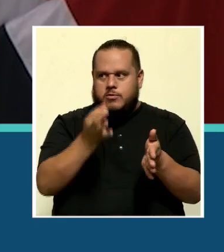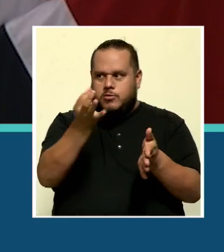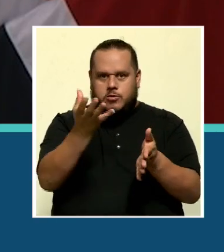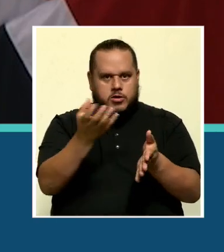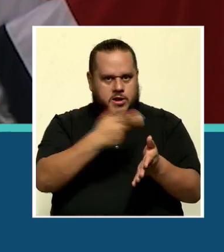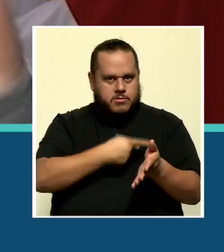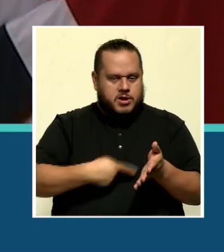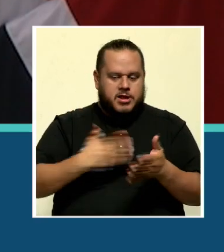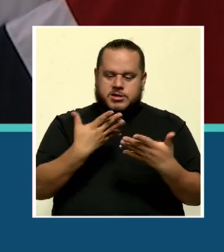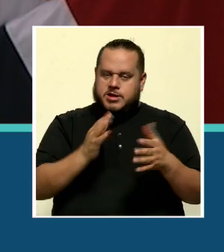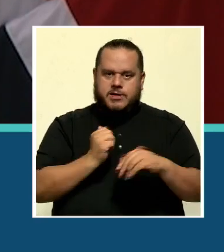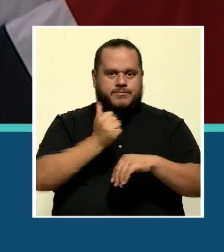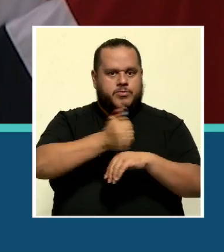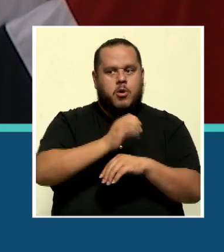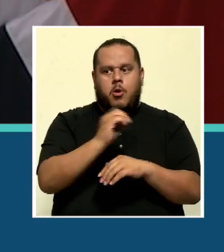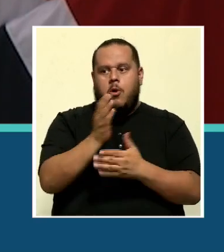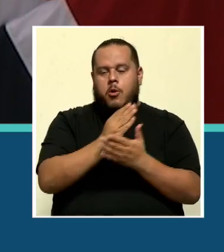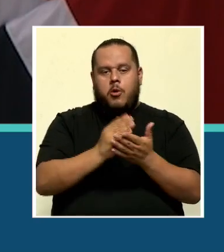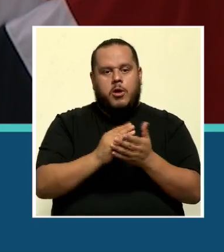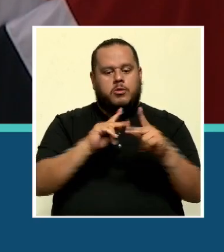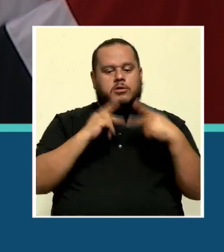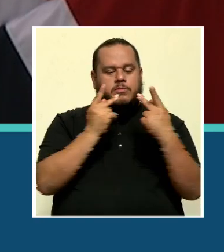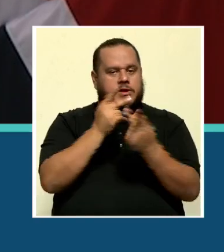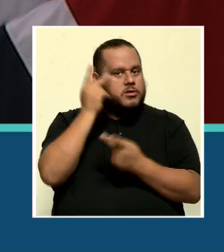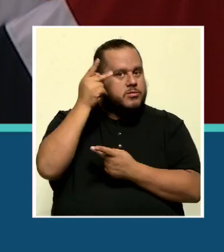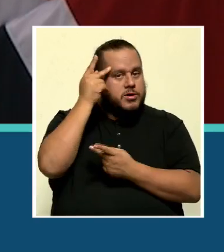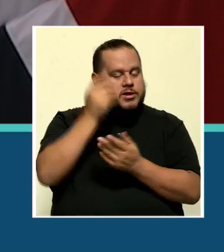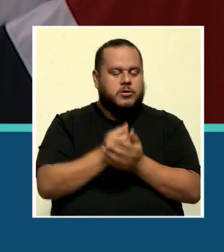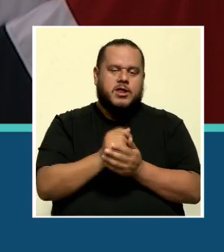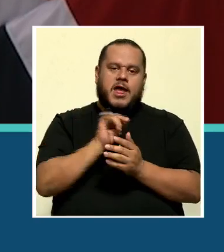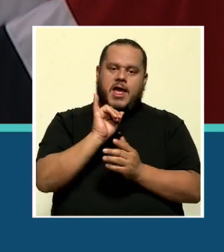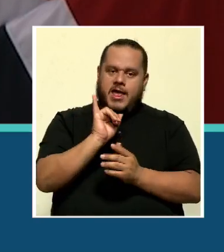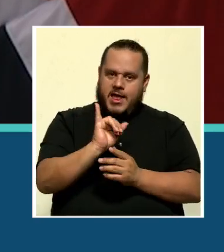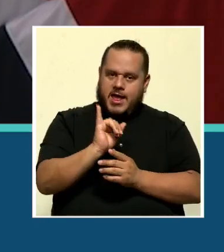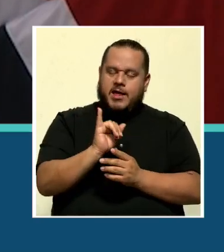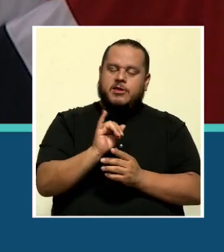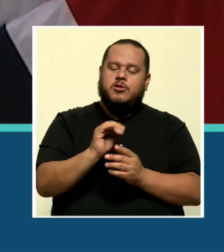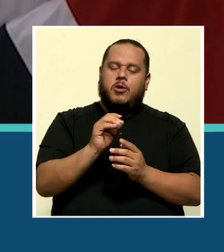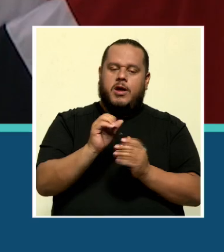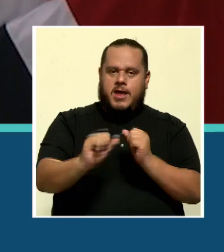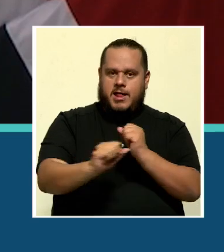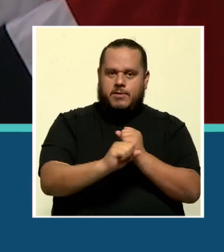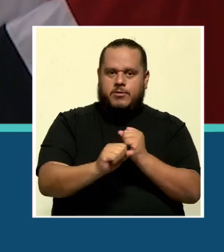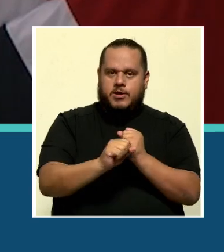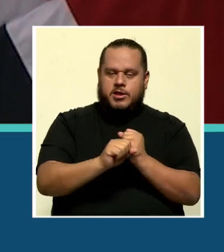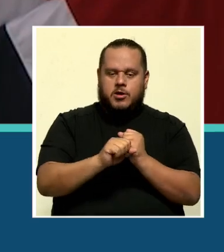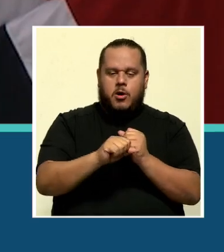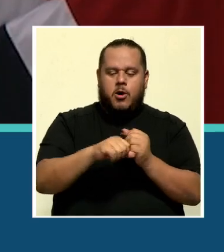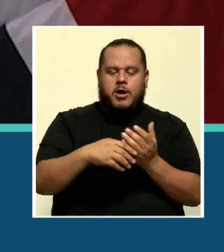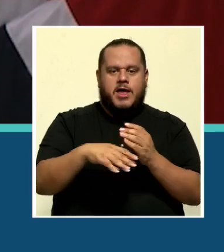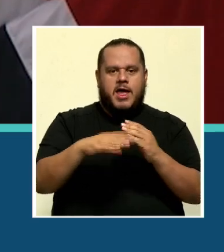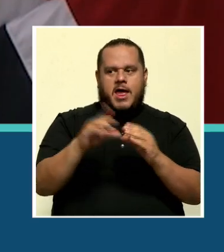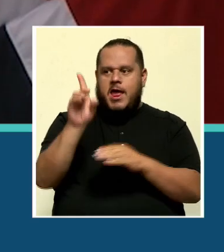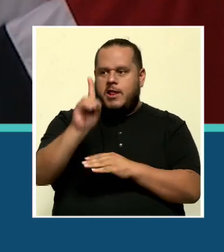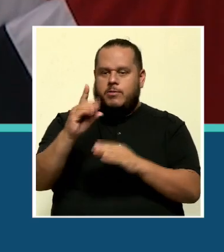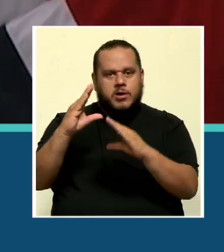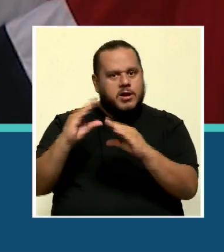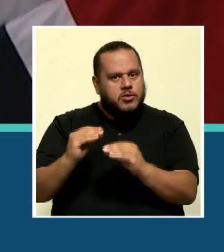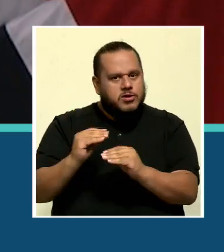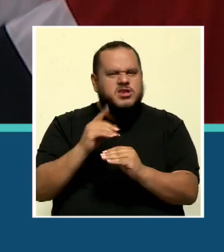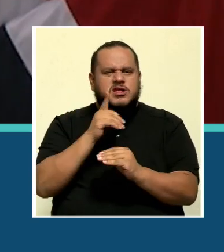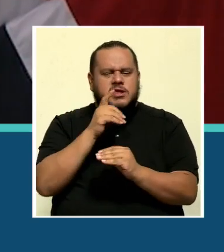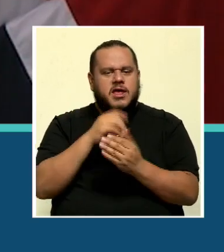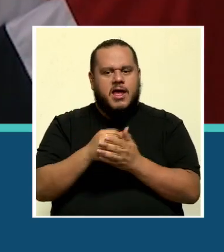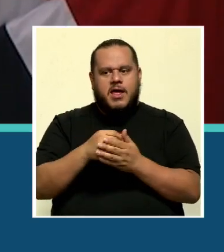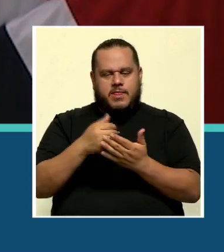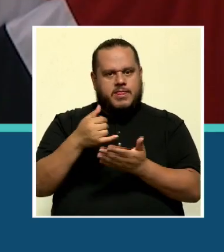propiamente establecidos o algunos partidos políticos, y es el caso de esta publicidad que salía este domingo por la noche del candidato de